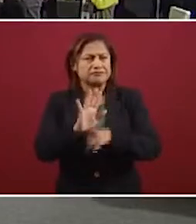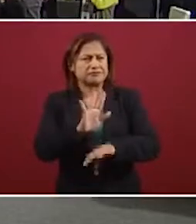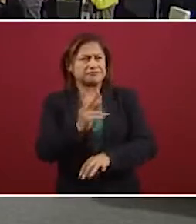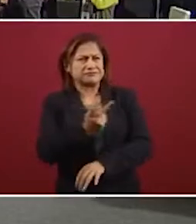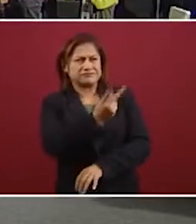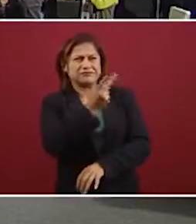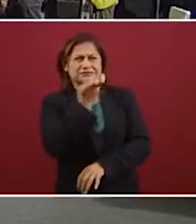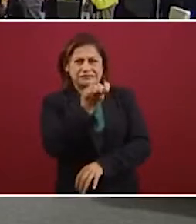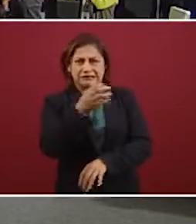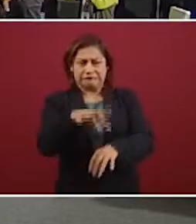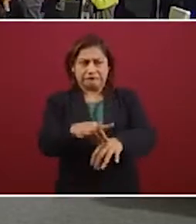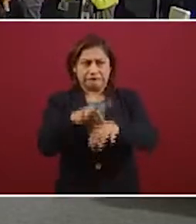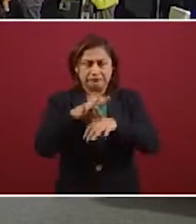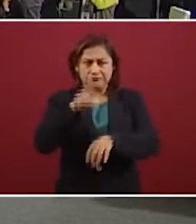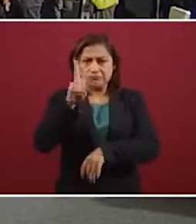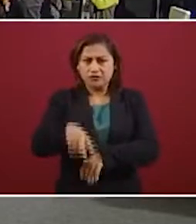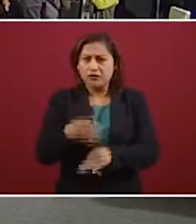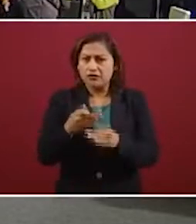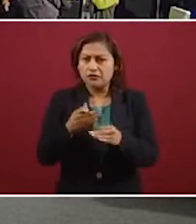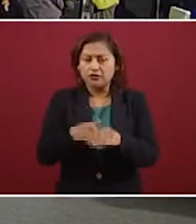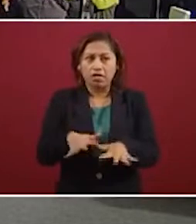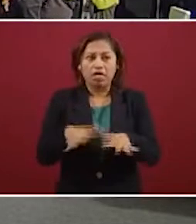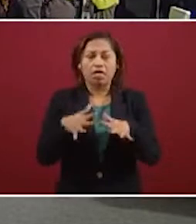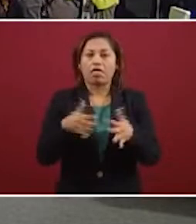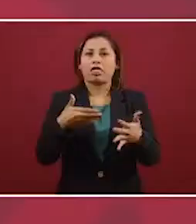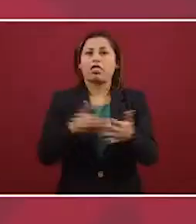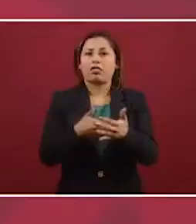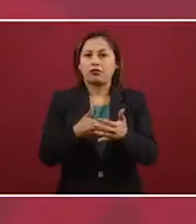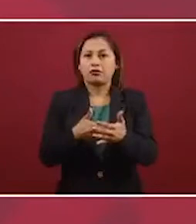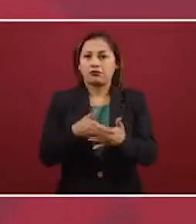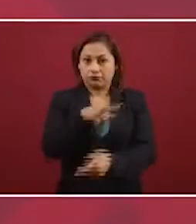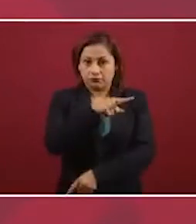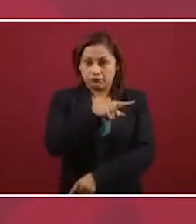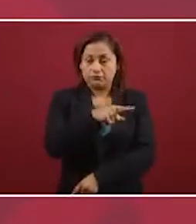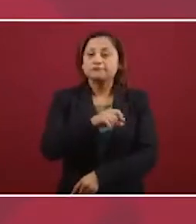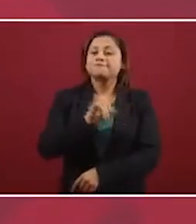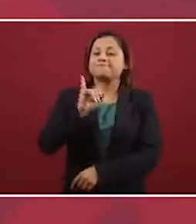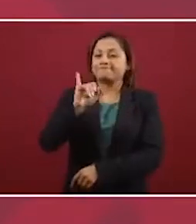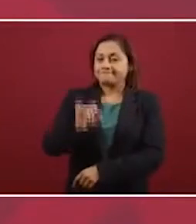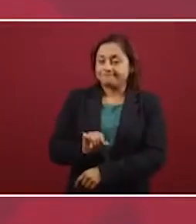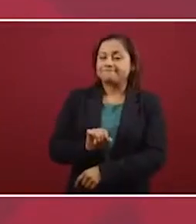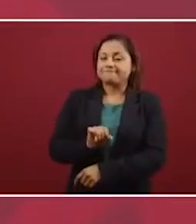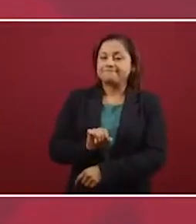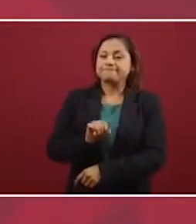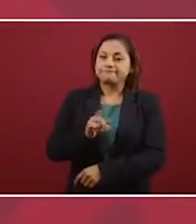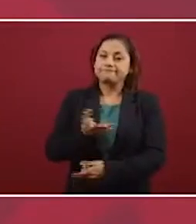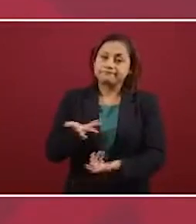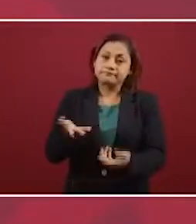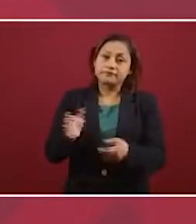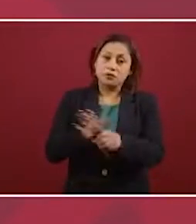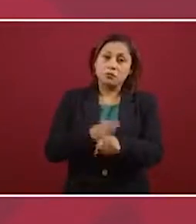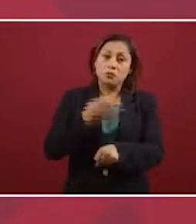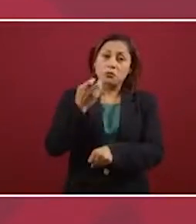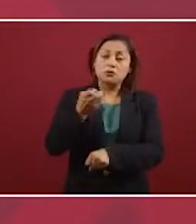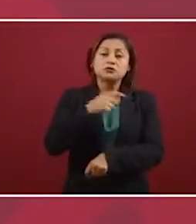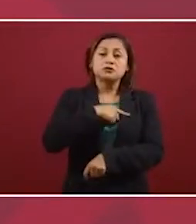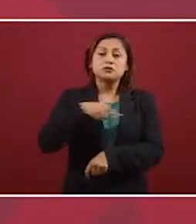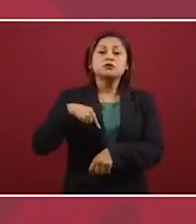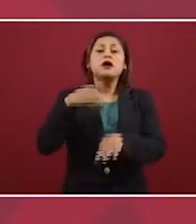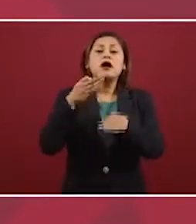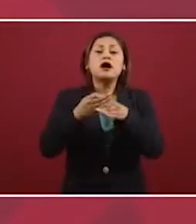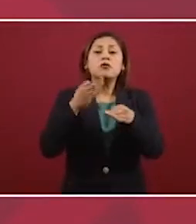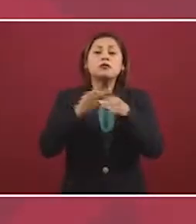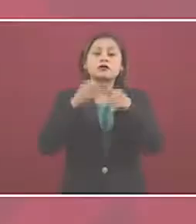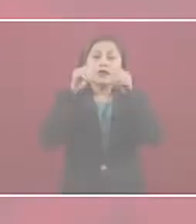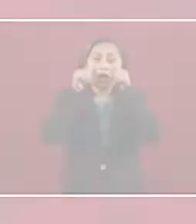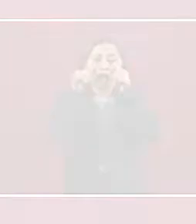inamovibles. Y los mandatarios pusieron en esas instituciones a gente de su confianza, lo cual constituyó un abuso y ha